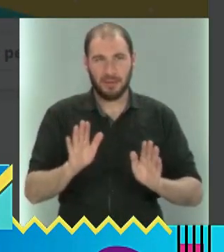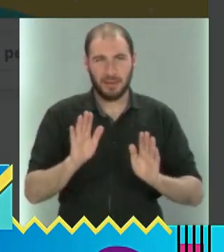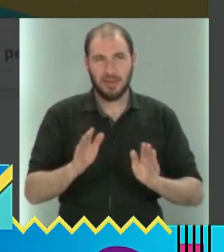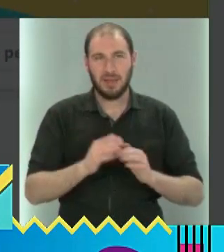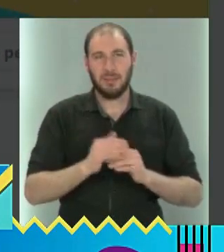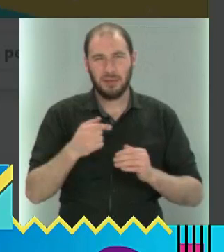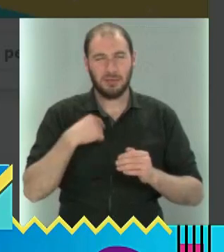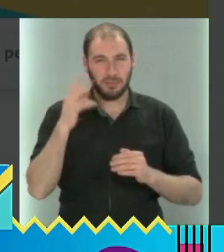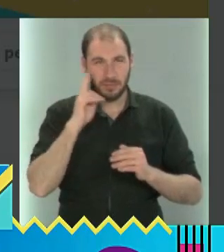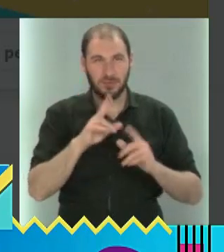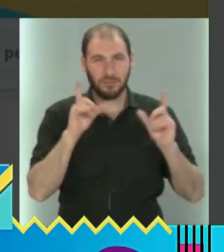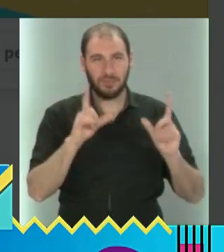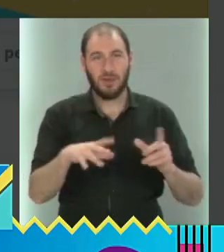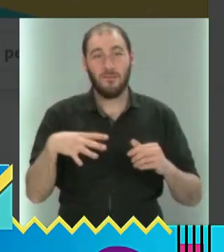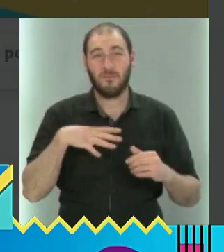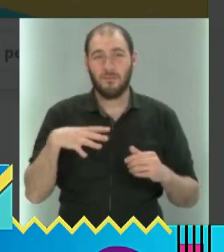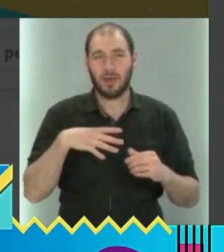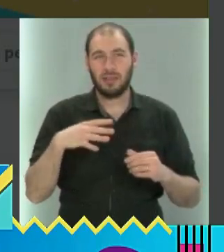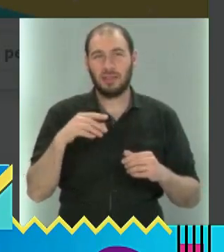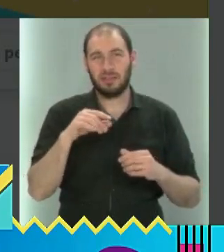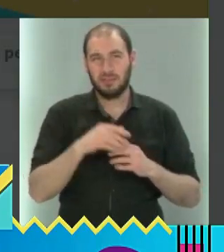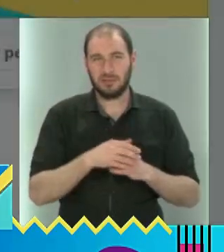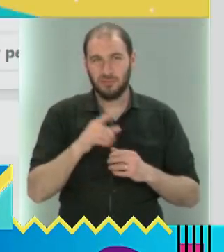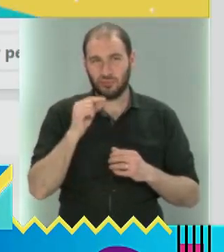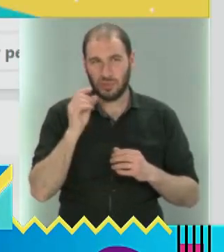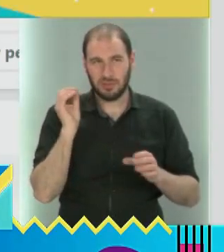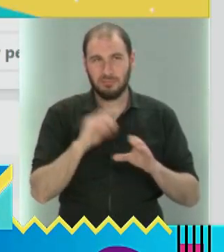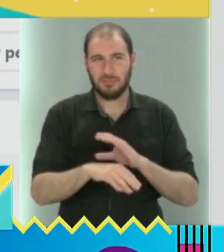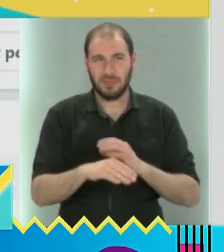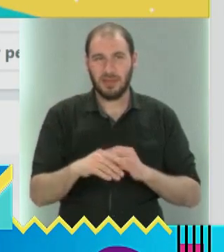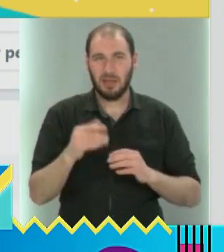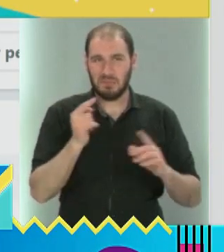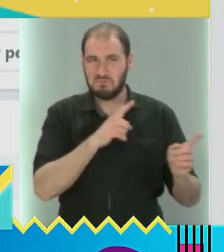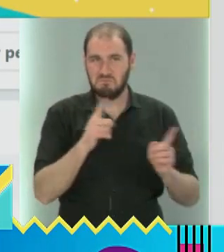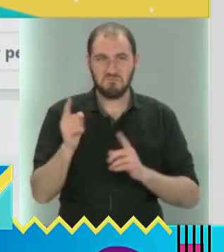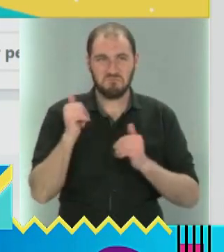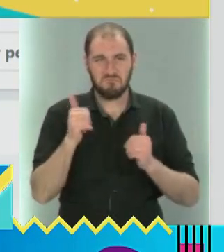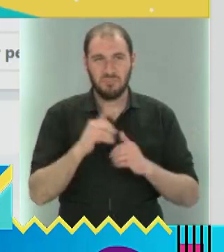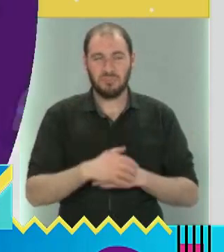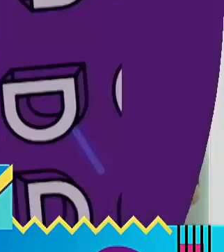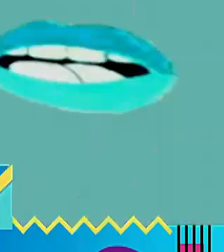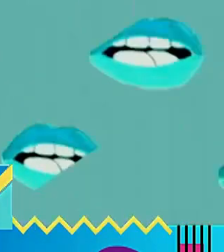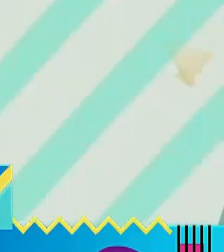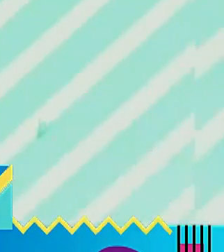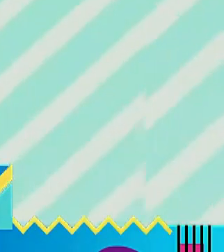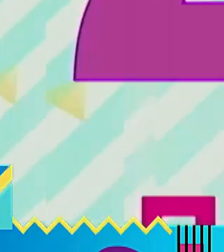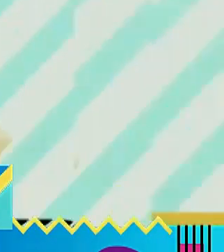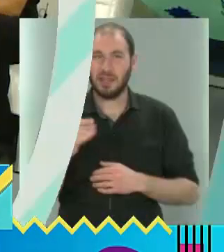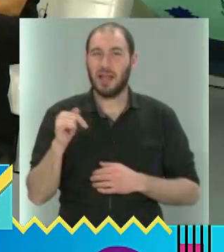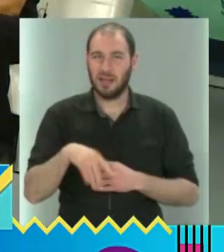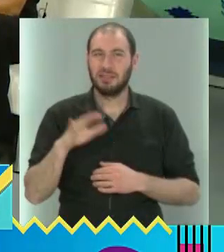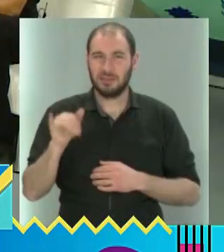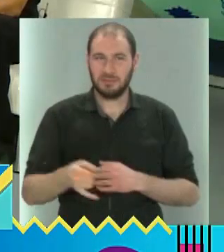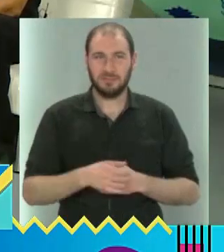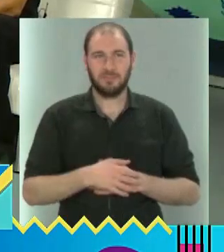pará, porque ahí estoy viendo en pantalla que todavía no termina el de Edgardo, que lo siguieron muy bien, al pie de la letra. Muchas gracias Edgardo. Ahora sí, Juan